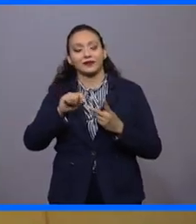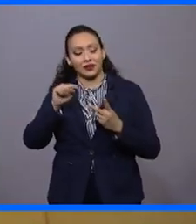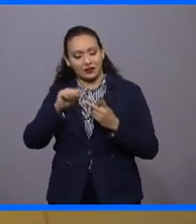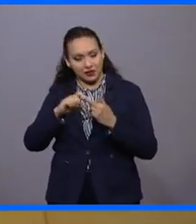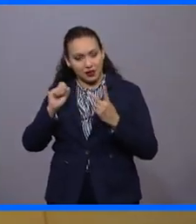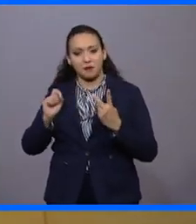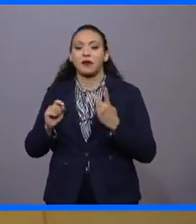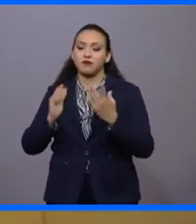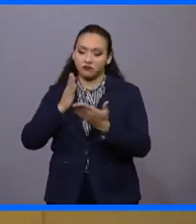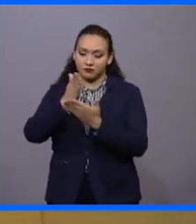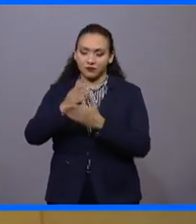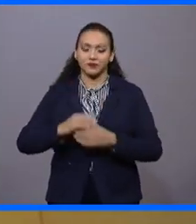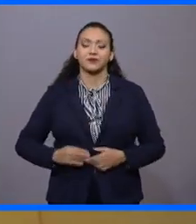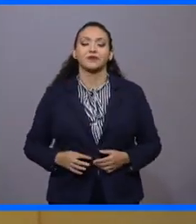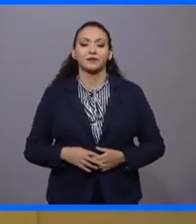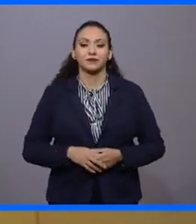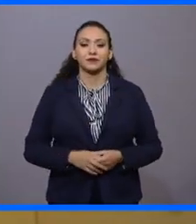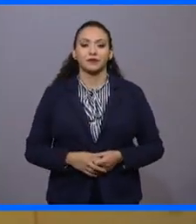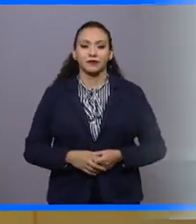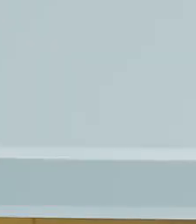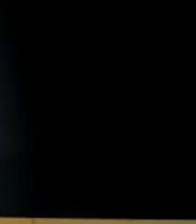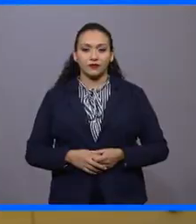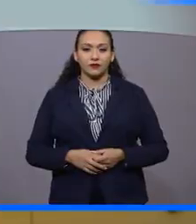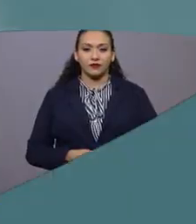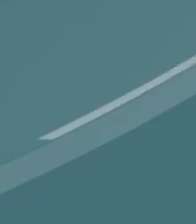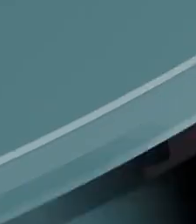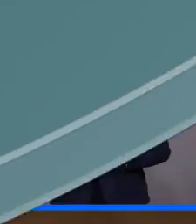Gives Zárate.